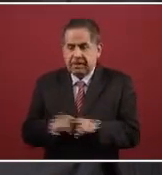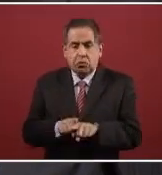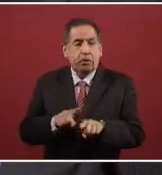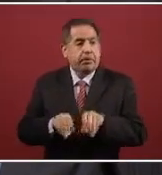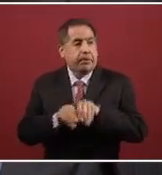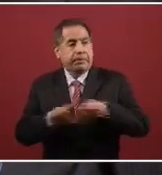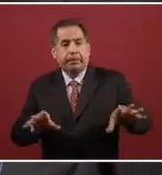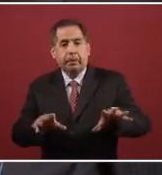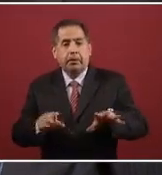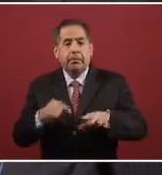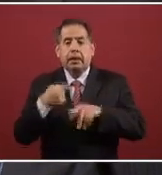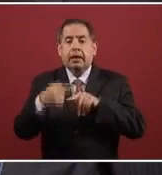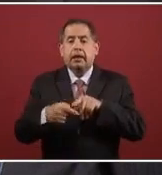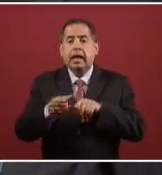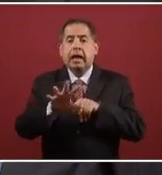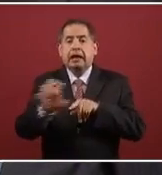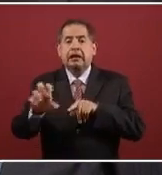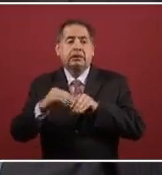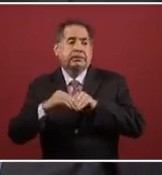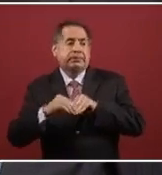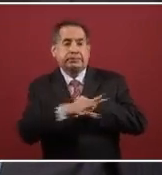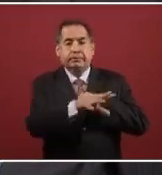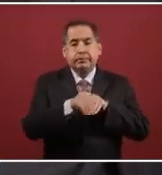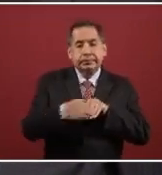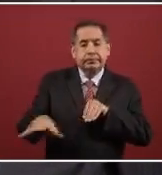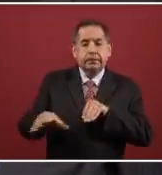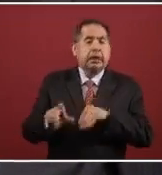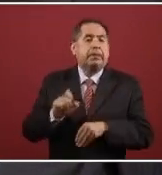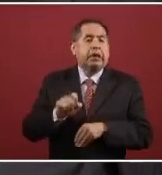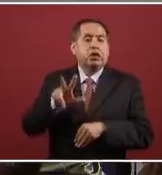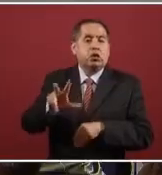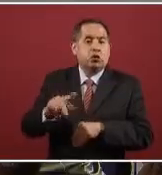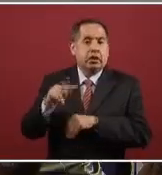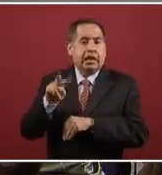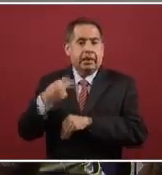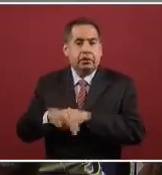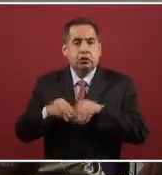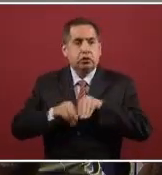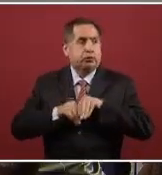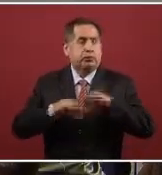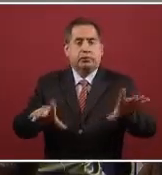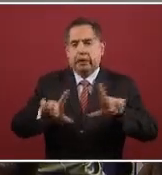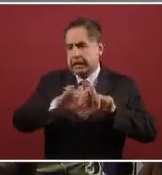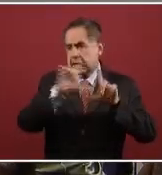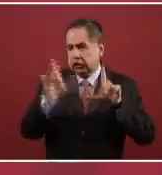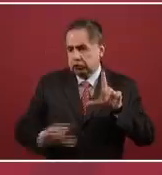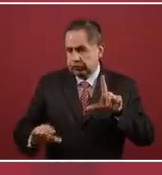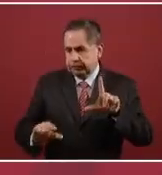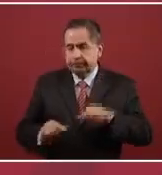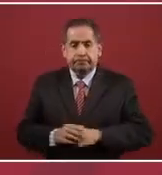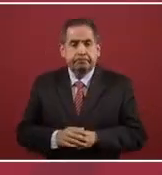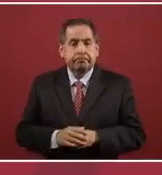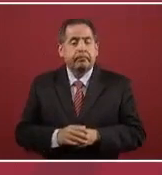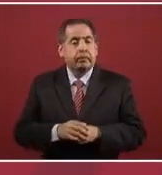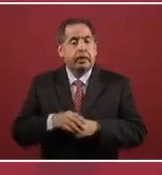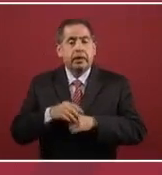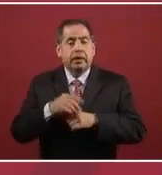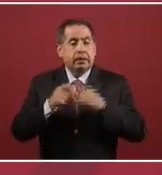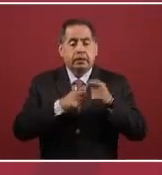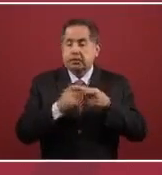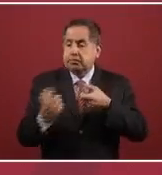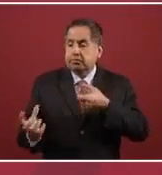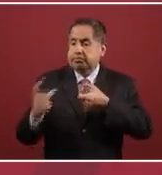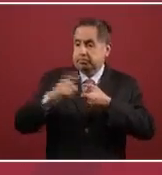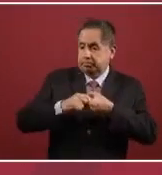500 estaciones públicas del país y las 28 televisoras públicas. Es una transmisión nacional. El encadenamiento se hace de